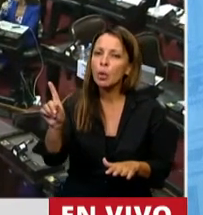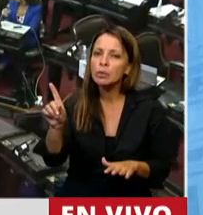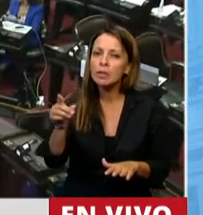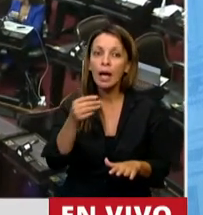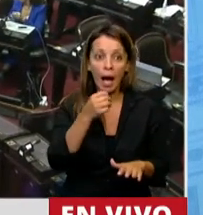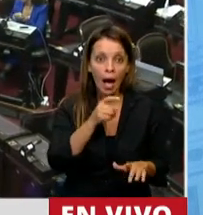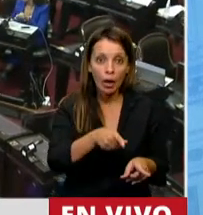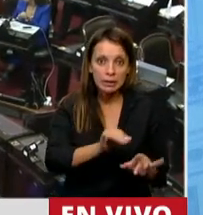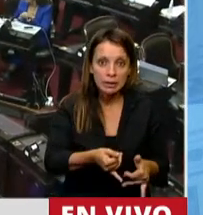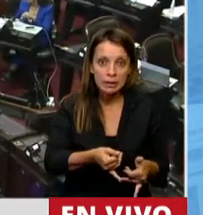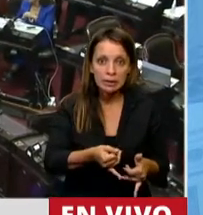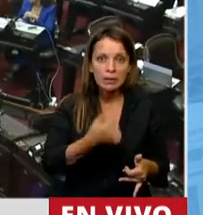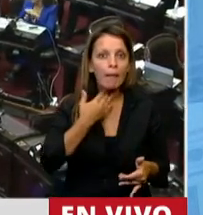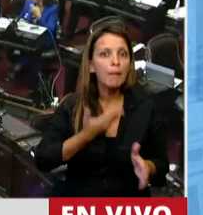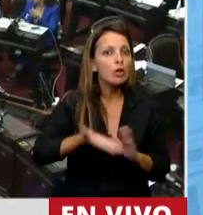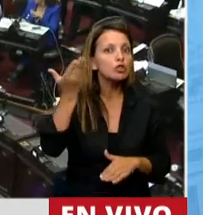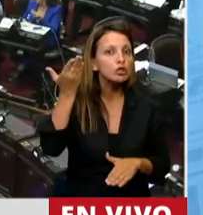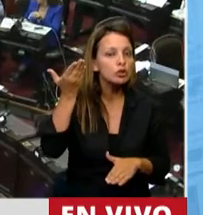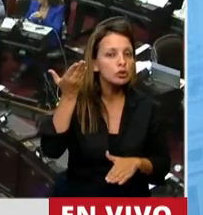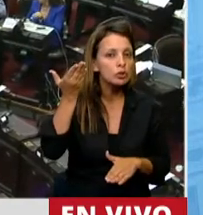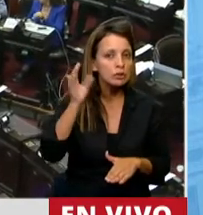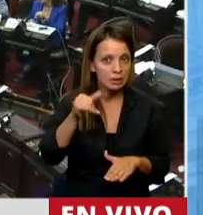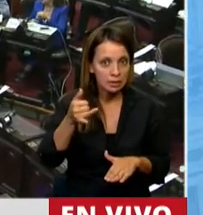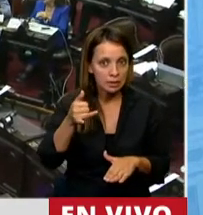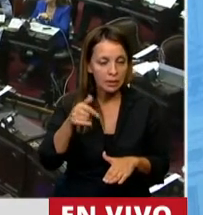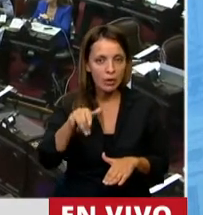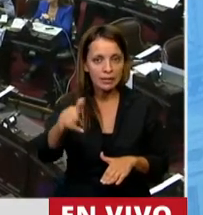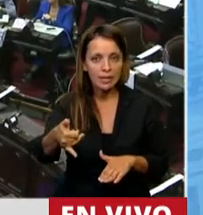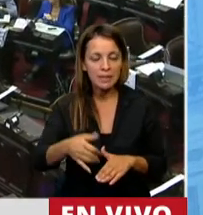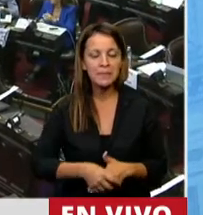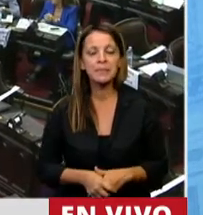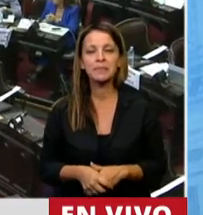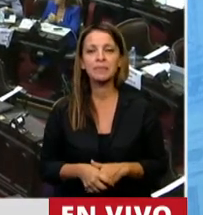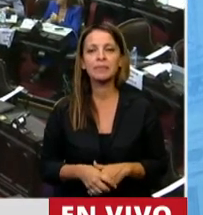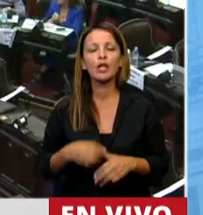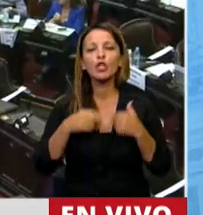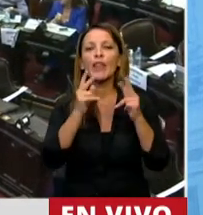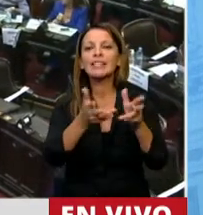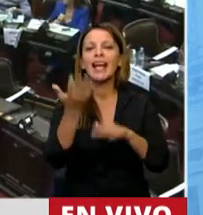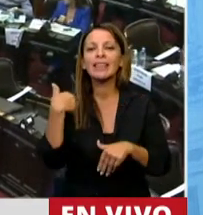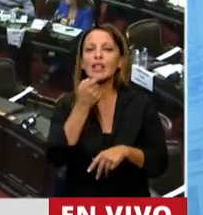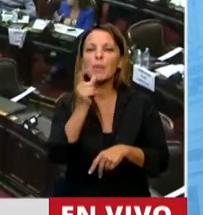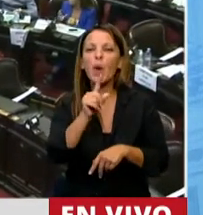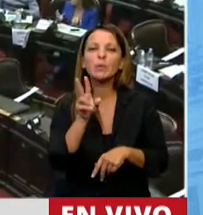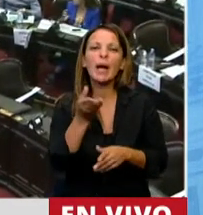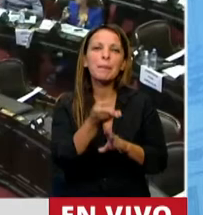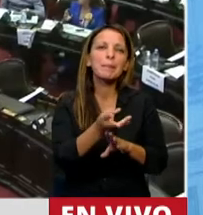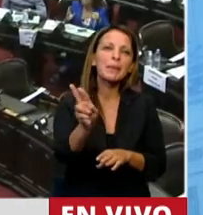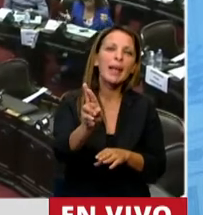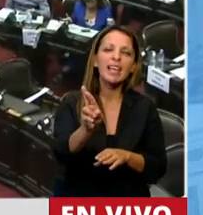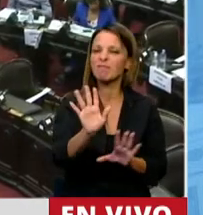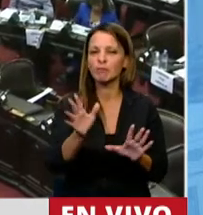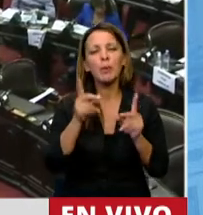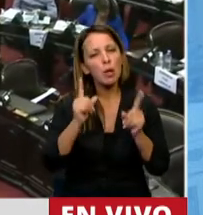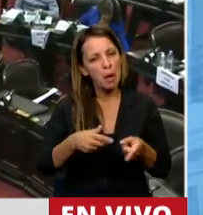me escucha. Vamos a levantar un poco más la voz. Ahí estamos. Digo que no me gusta plantear cuestiones de privilegio, pero bueno, tengo que